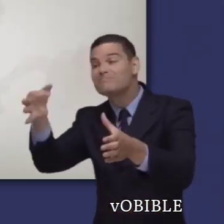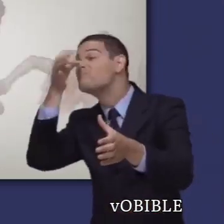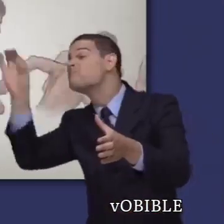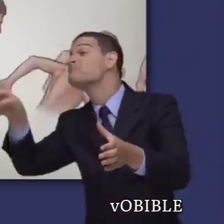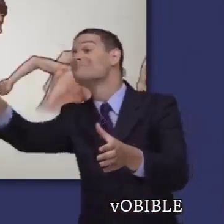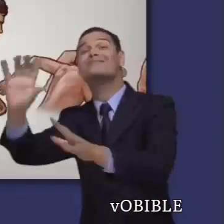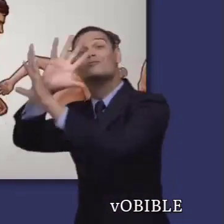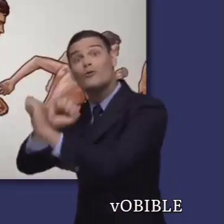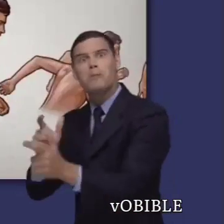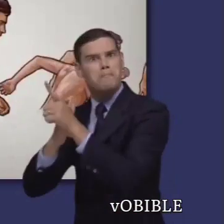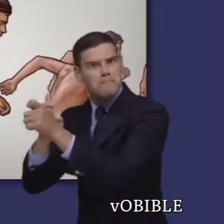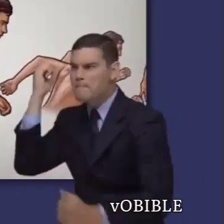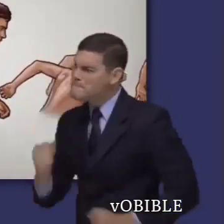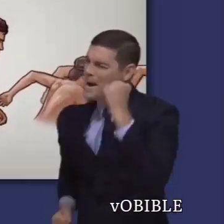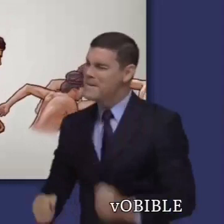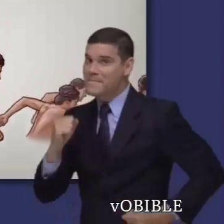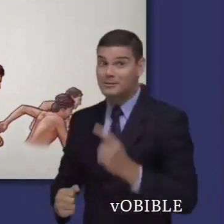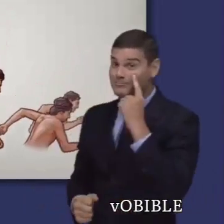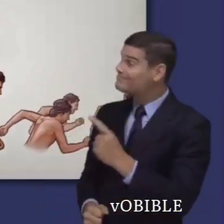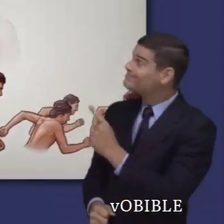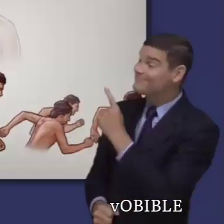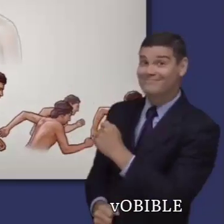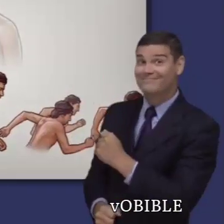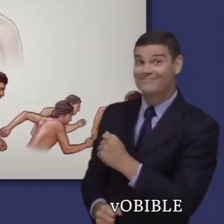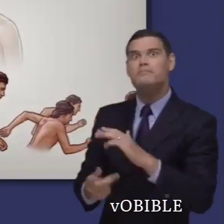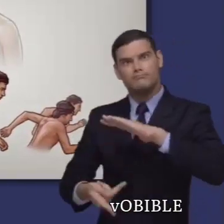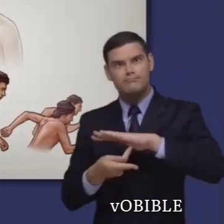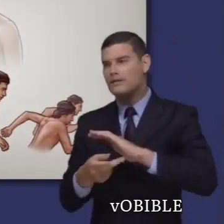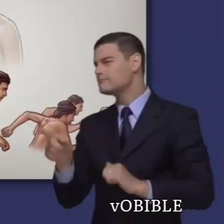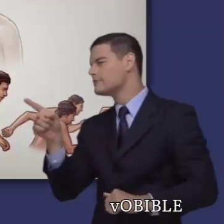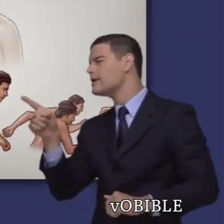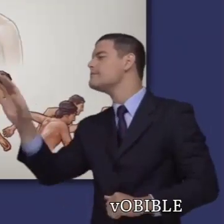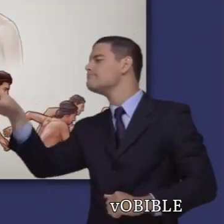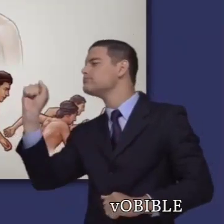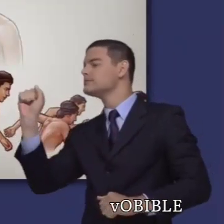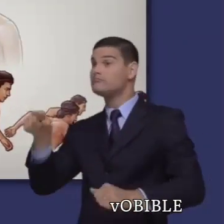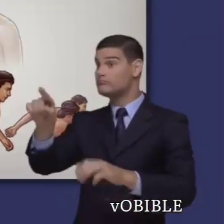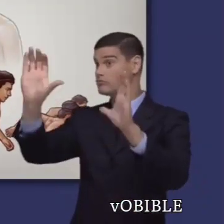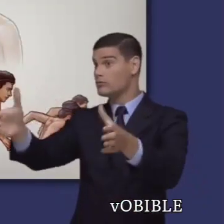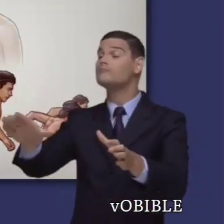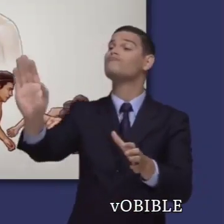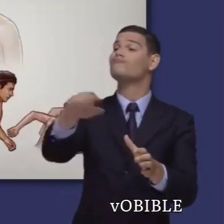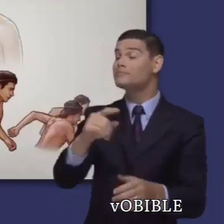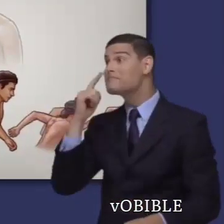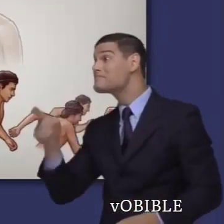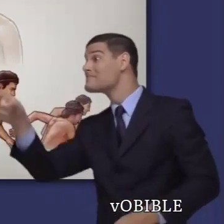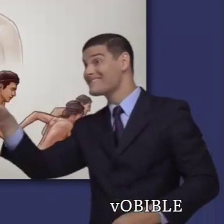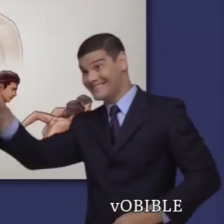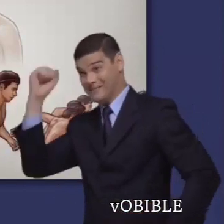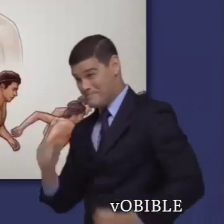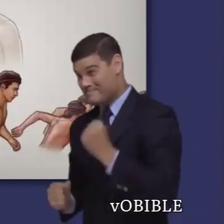¿Lo sabía? Los Juegos Ístmicos se celebraban cerca de Corinto cada 2 años. Aprovechando que eran